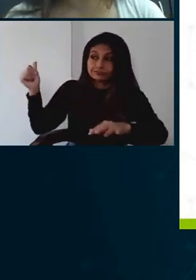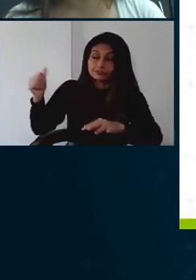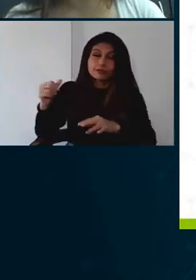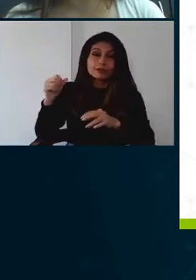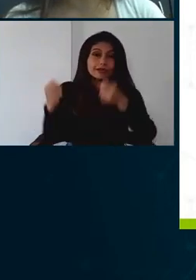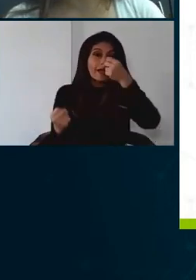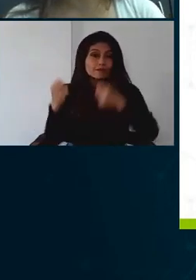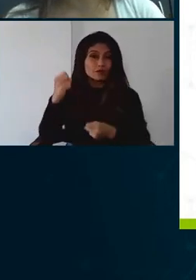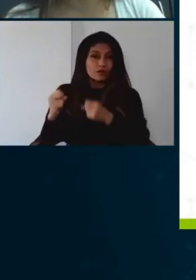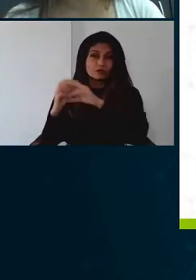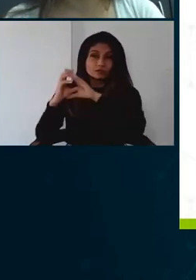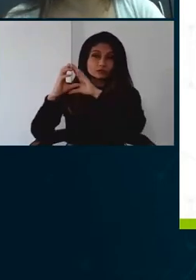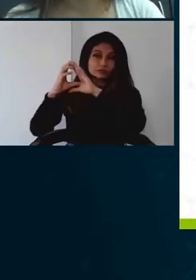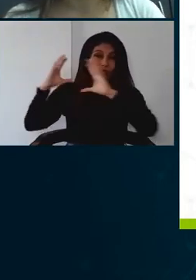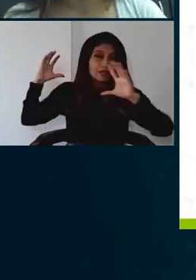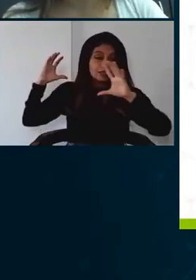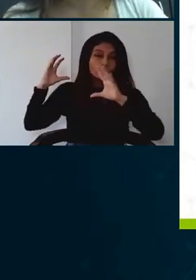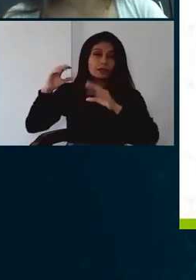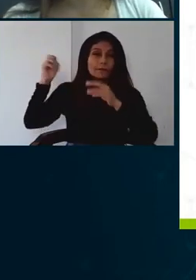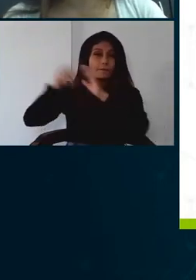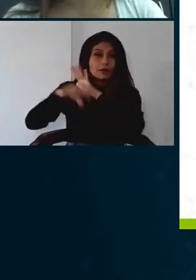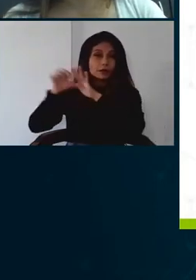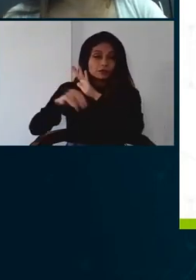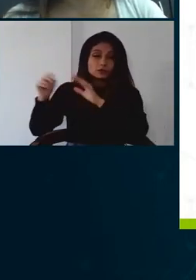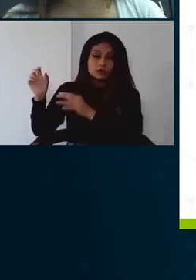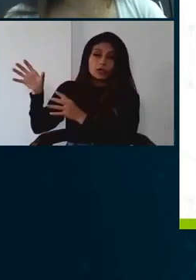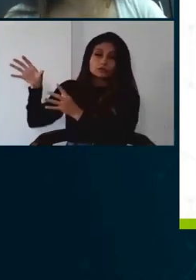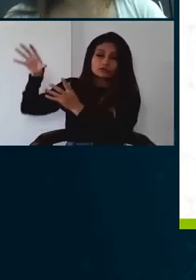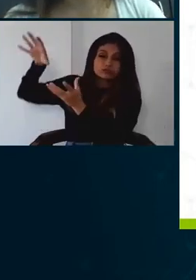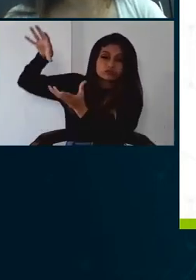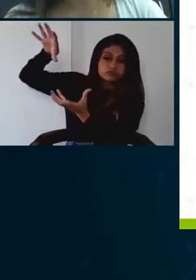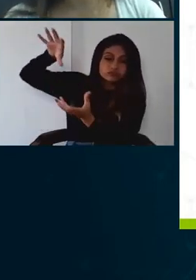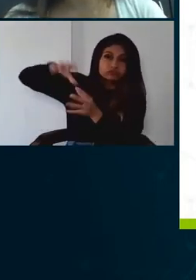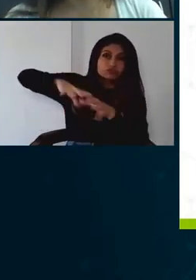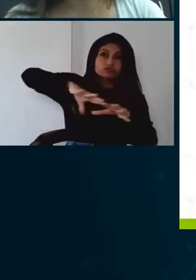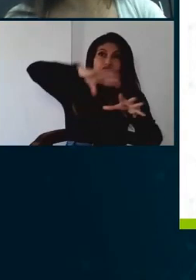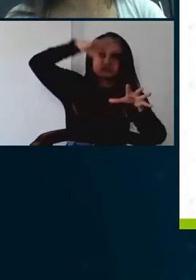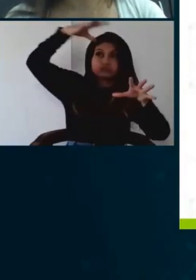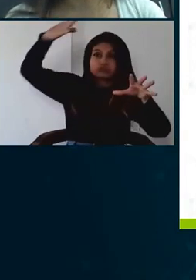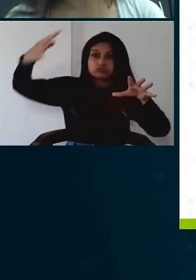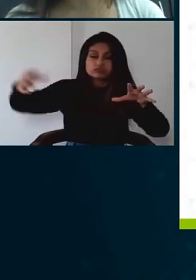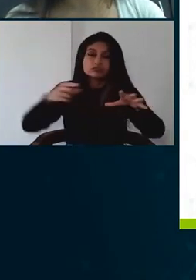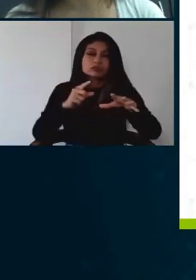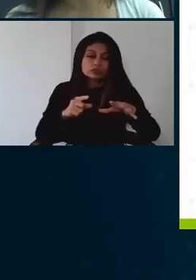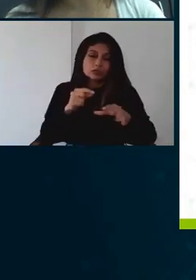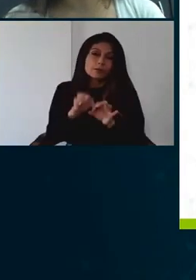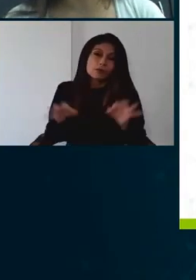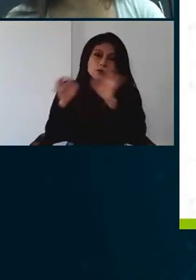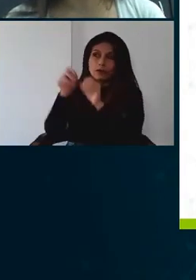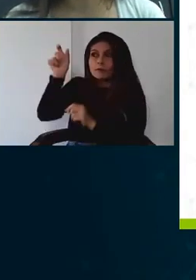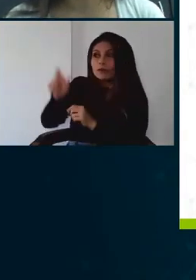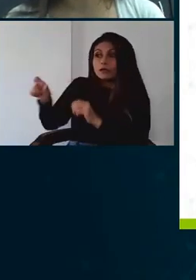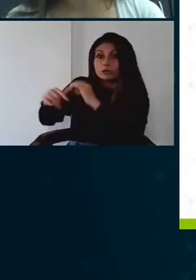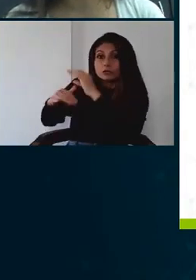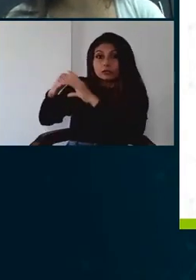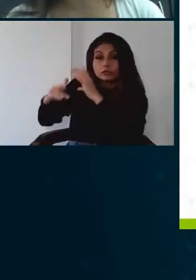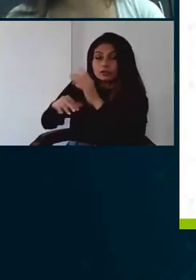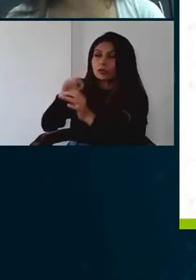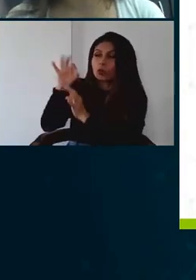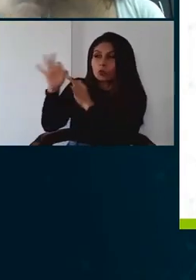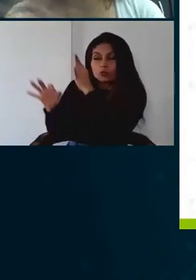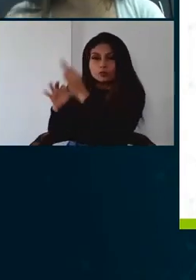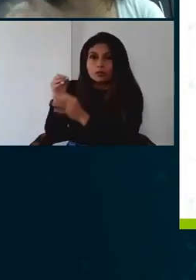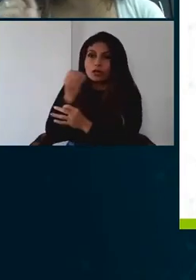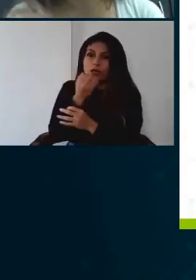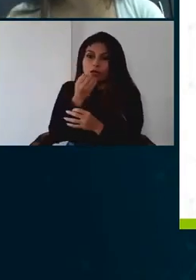realizar esa recuperación. ¿Cierto? En todos los recicladores es muy importante porque cuidamos su salud, cuidamos de que se vayan a pinchar con algo,